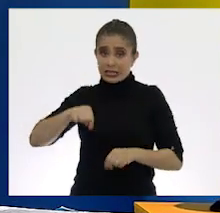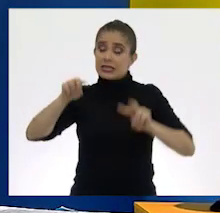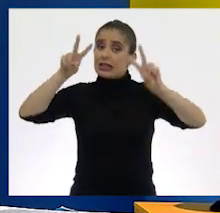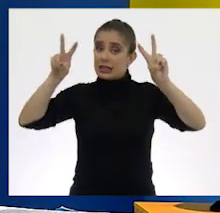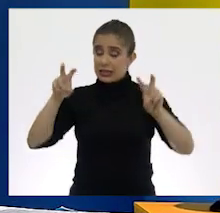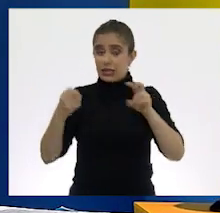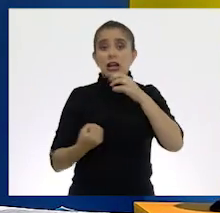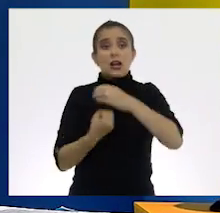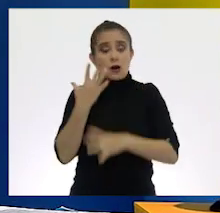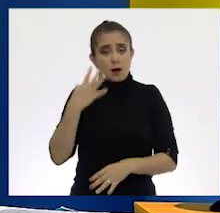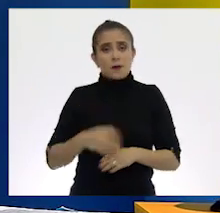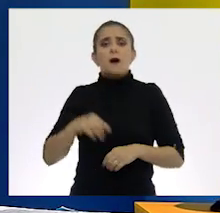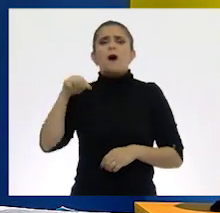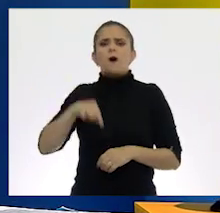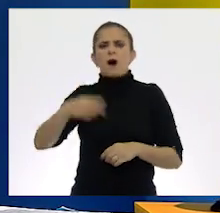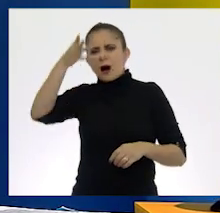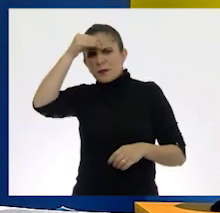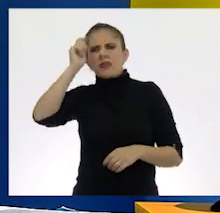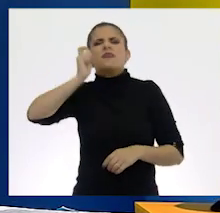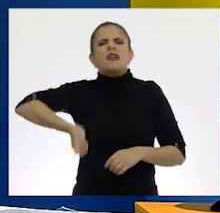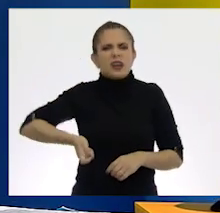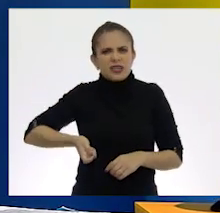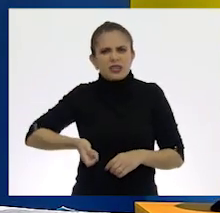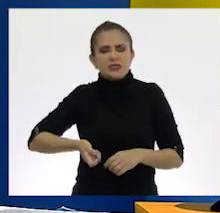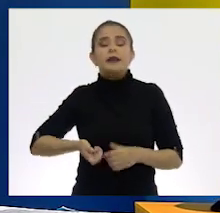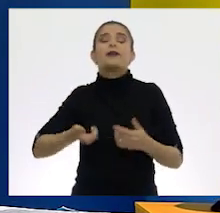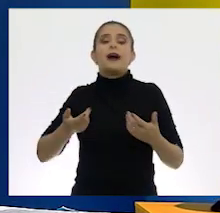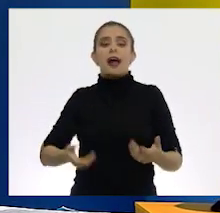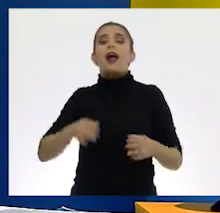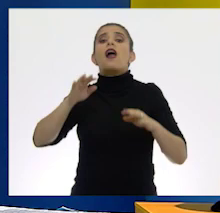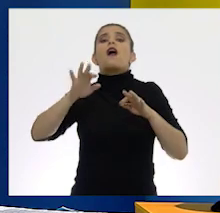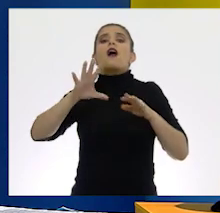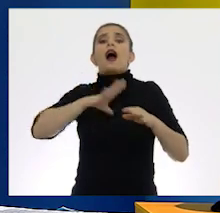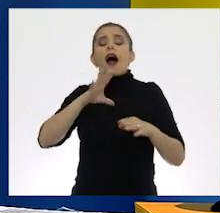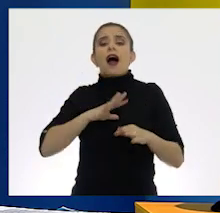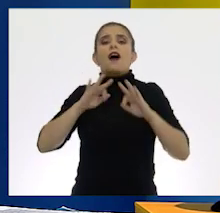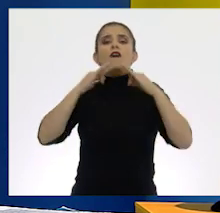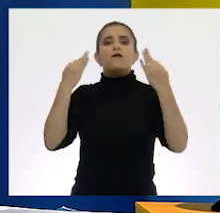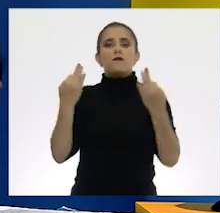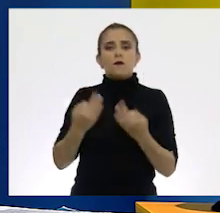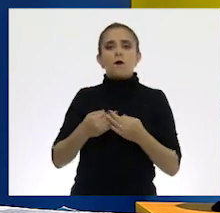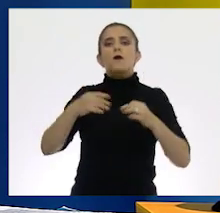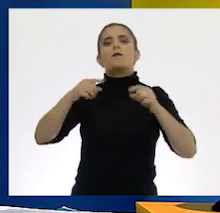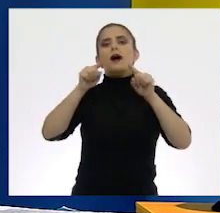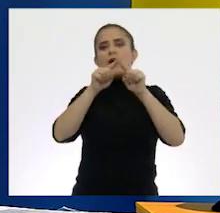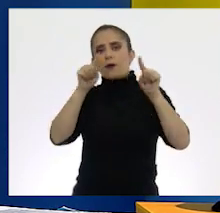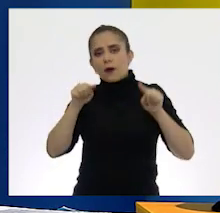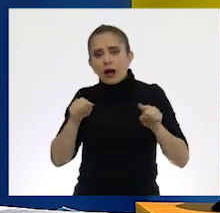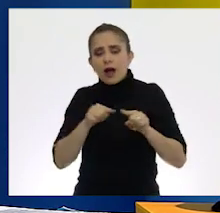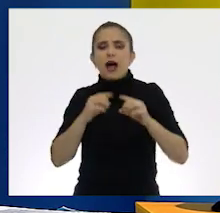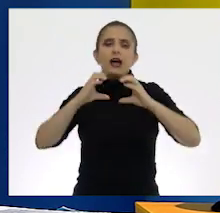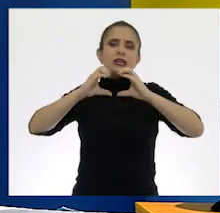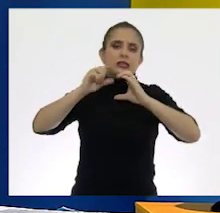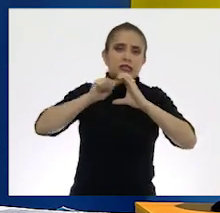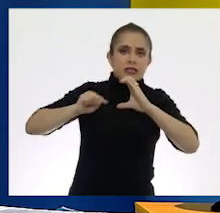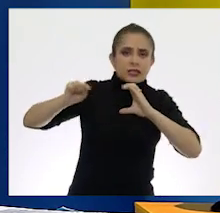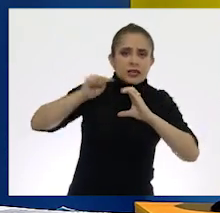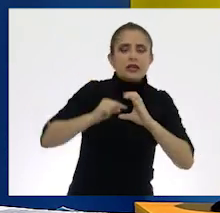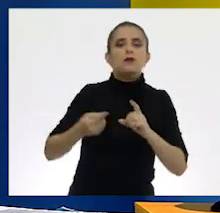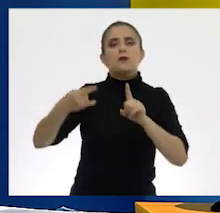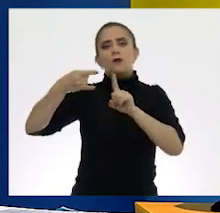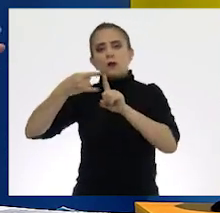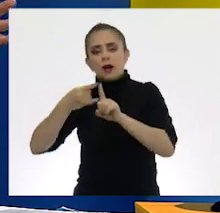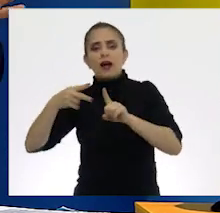vamos a aprender algunas cosas sobre una de las figuras geométricas que vamos a ir viendo a lo largo de estas clases. Y hoy